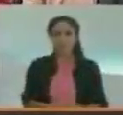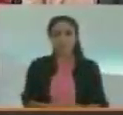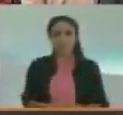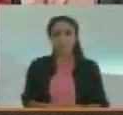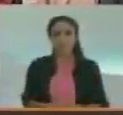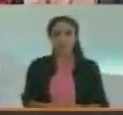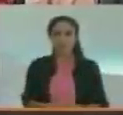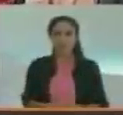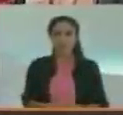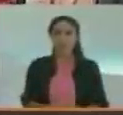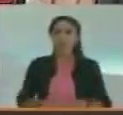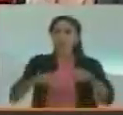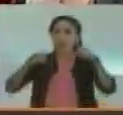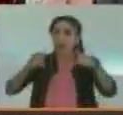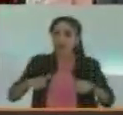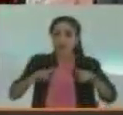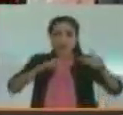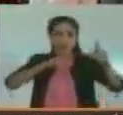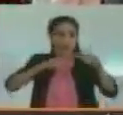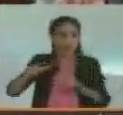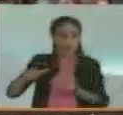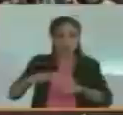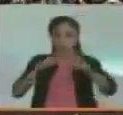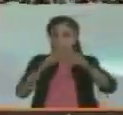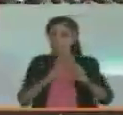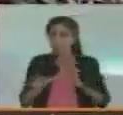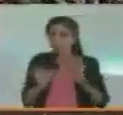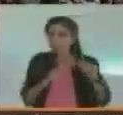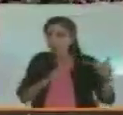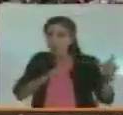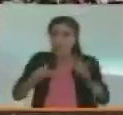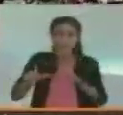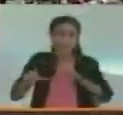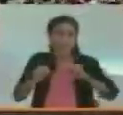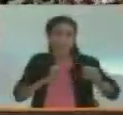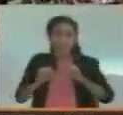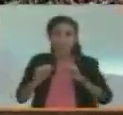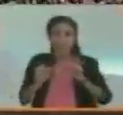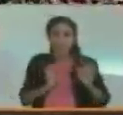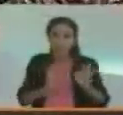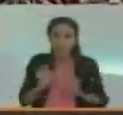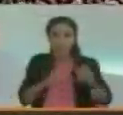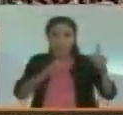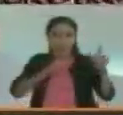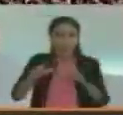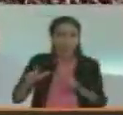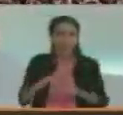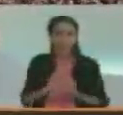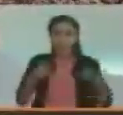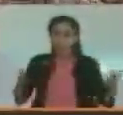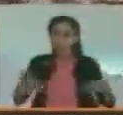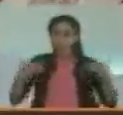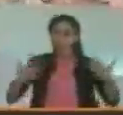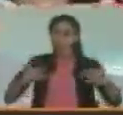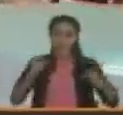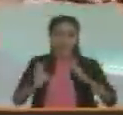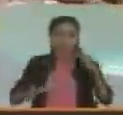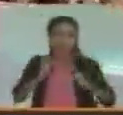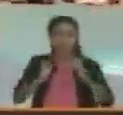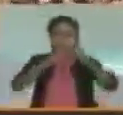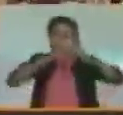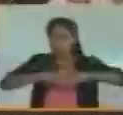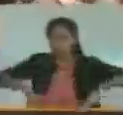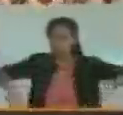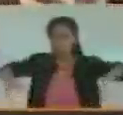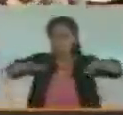Aquí estamos totalmente activados, motivados,